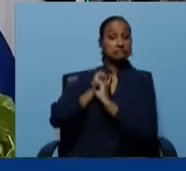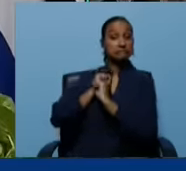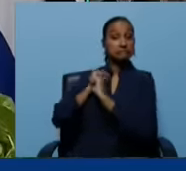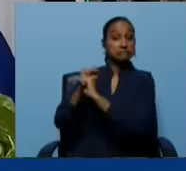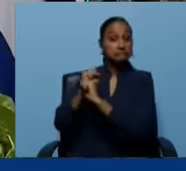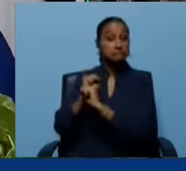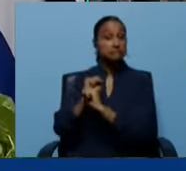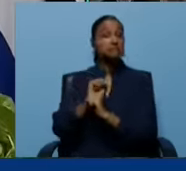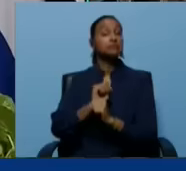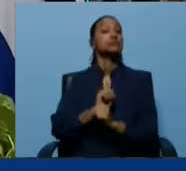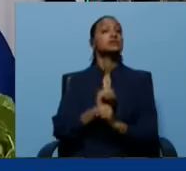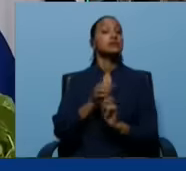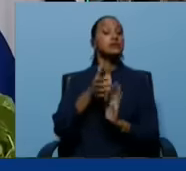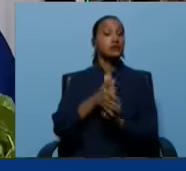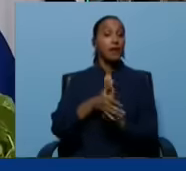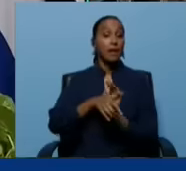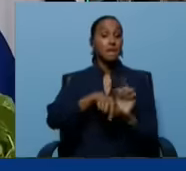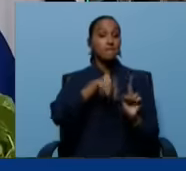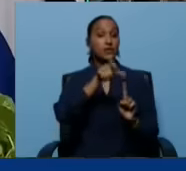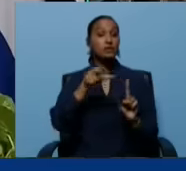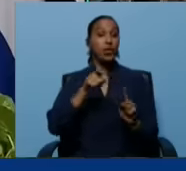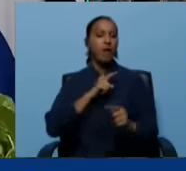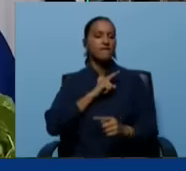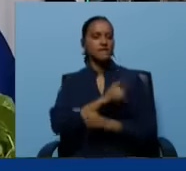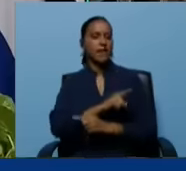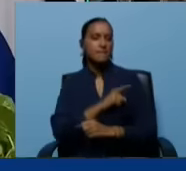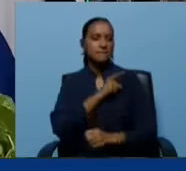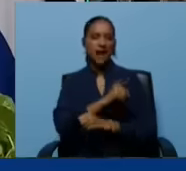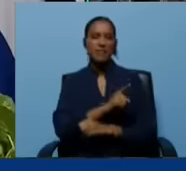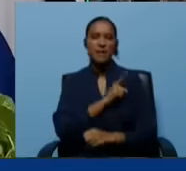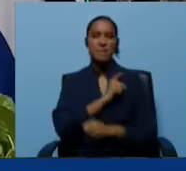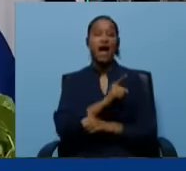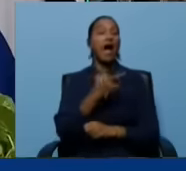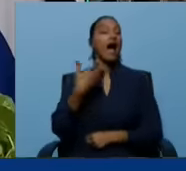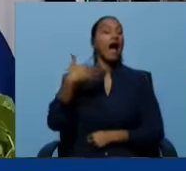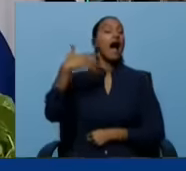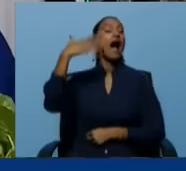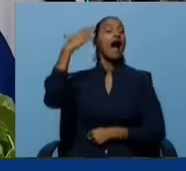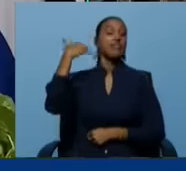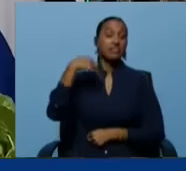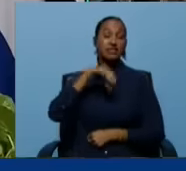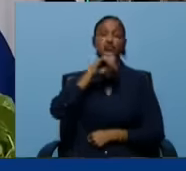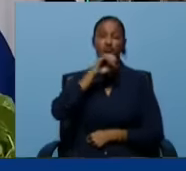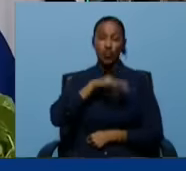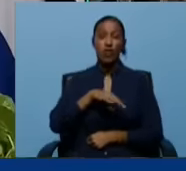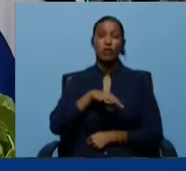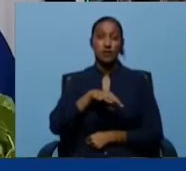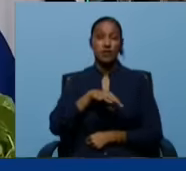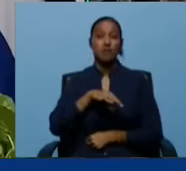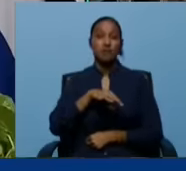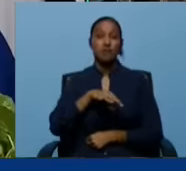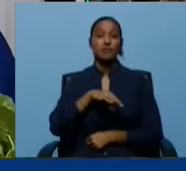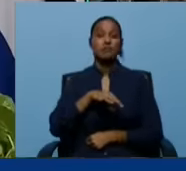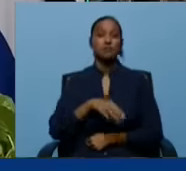tal y como se practicaba en aquellos tiempos, bueno, ya esa esclavitud